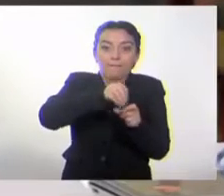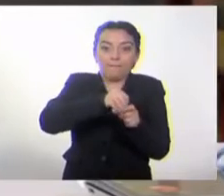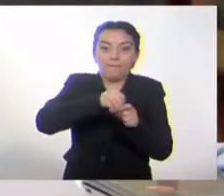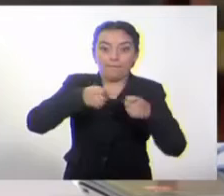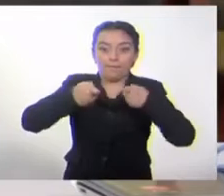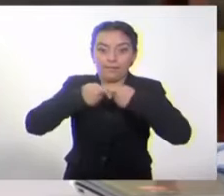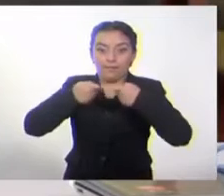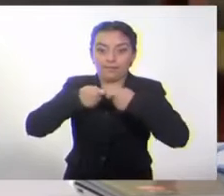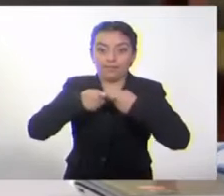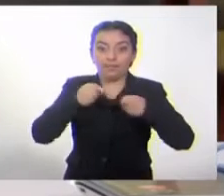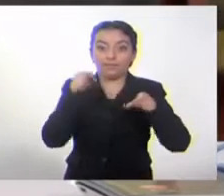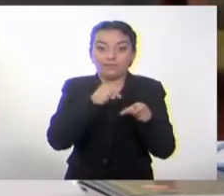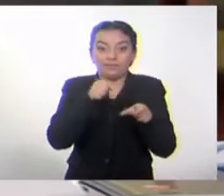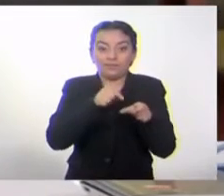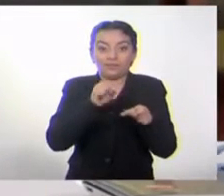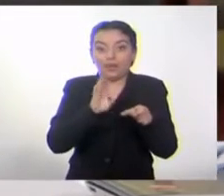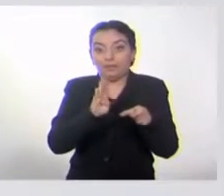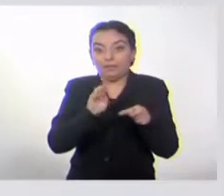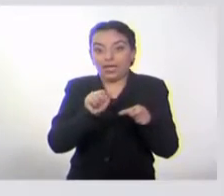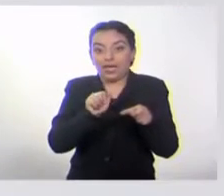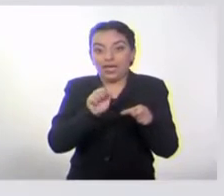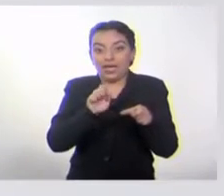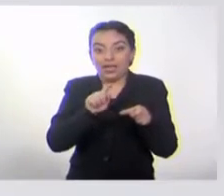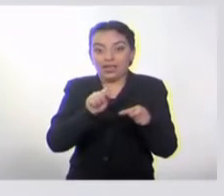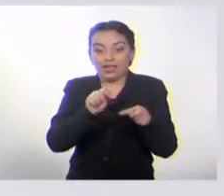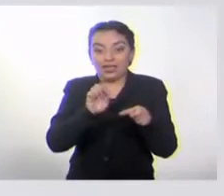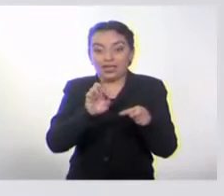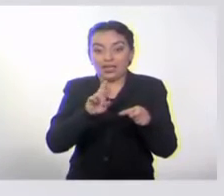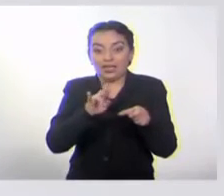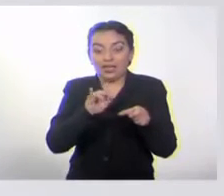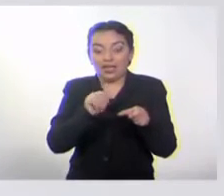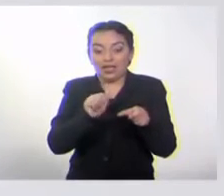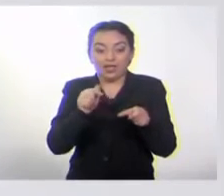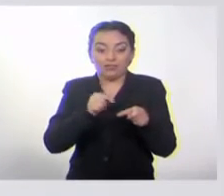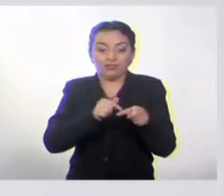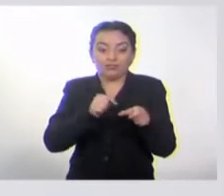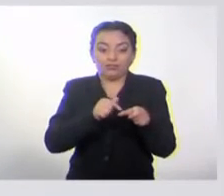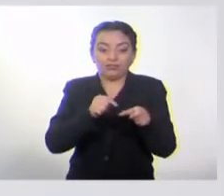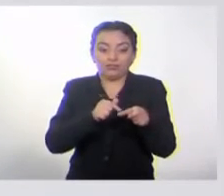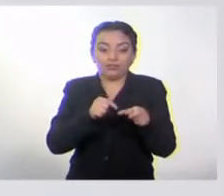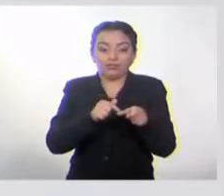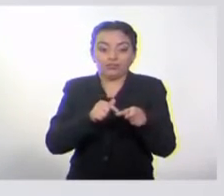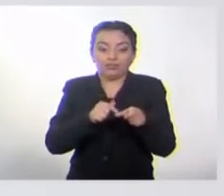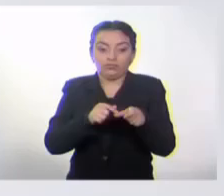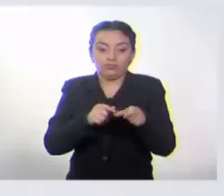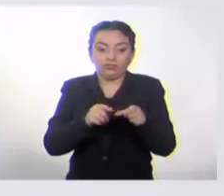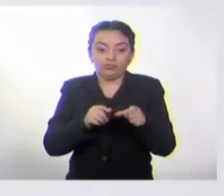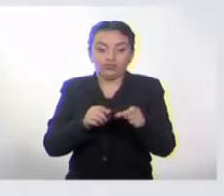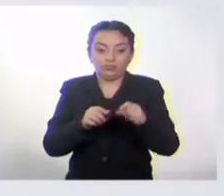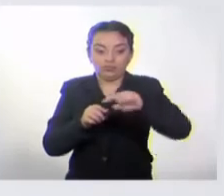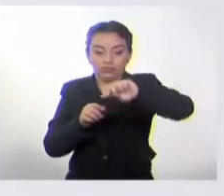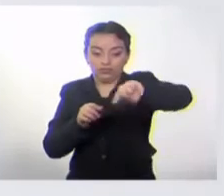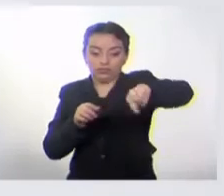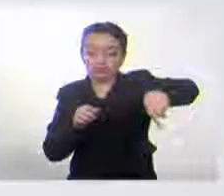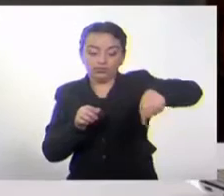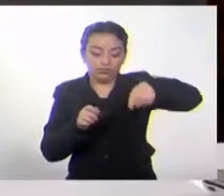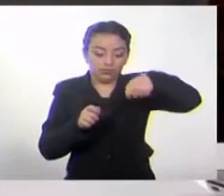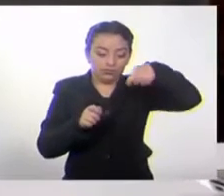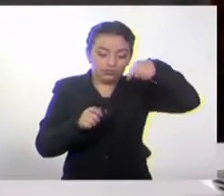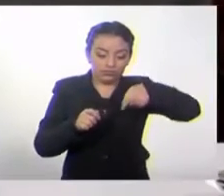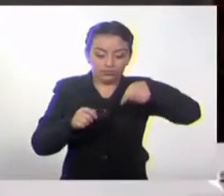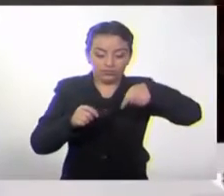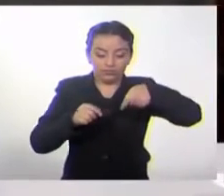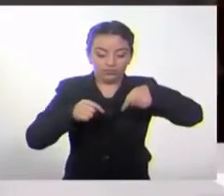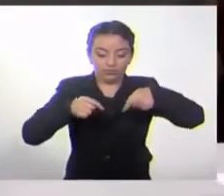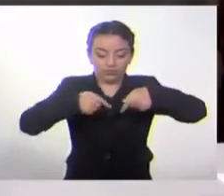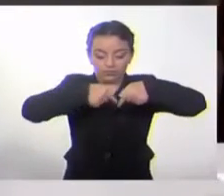9 voltios. Para que pueda funcionar, cerramos el circuito y ya tenemos nuestro